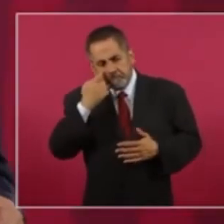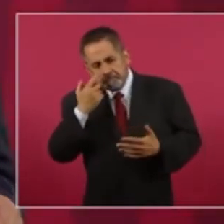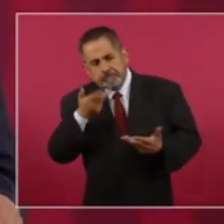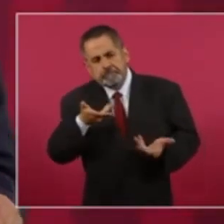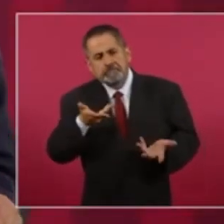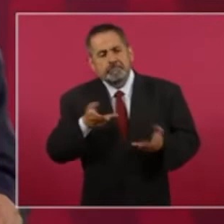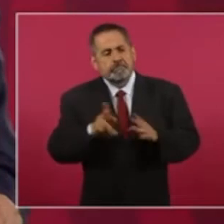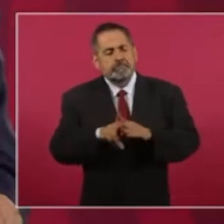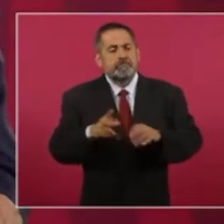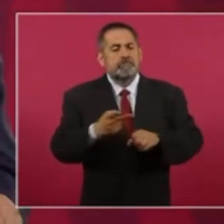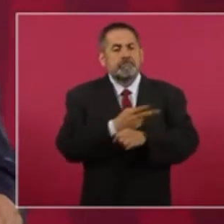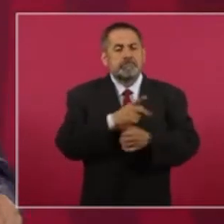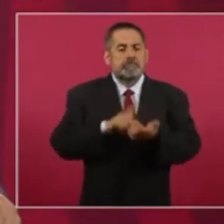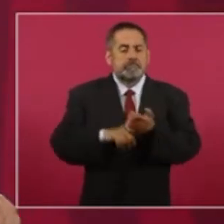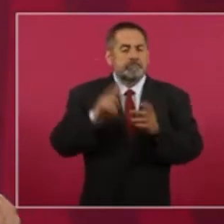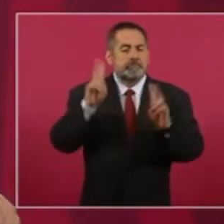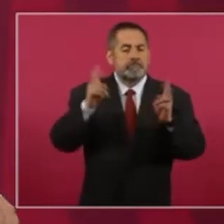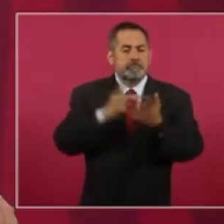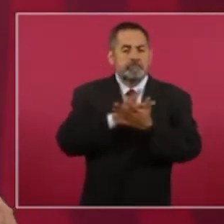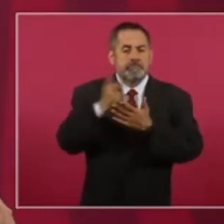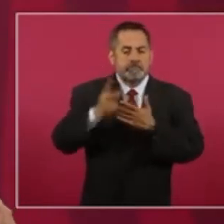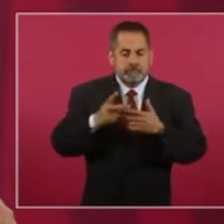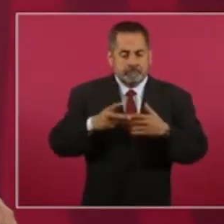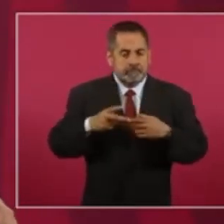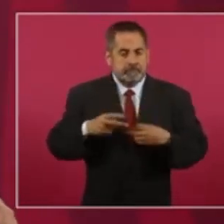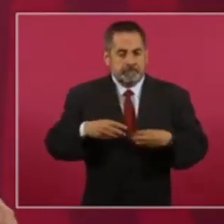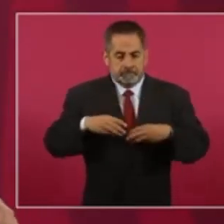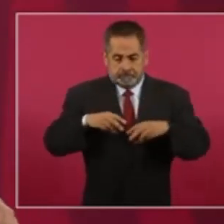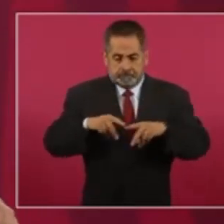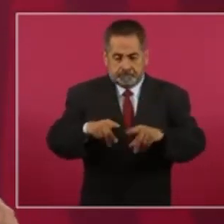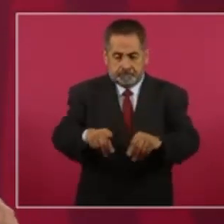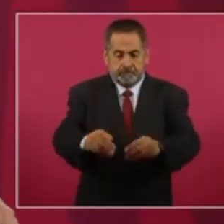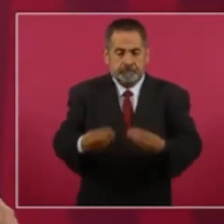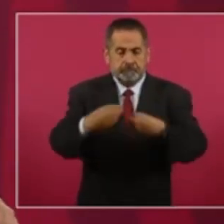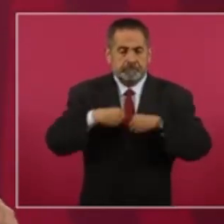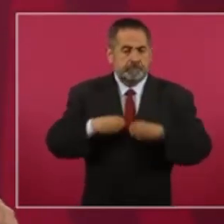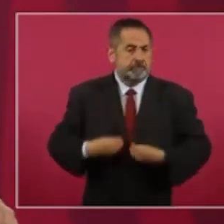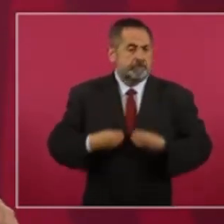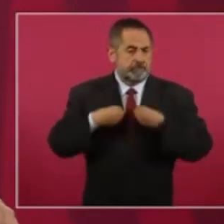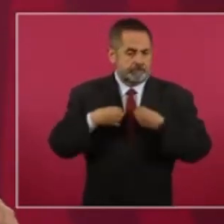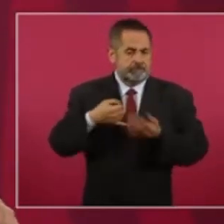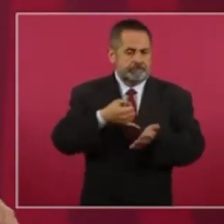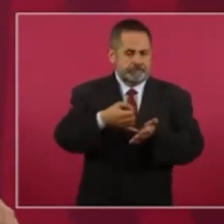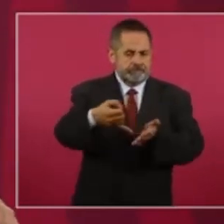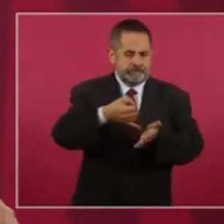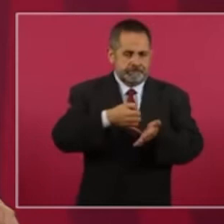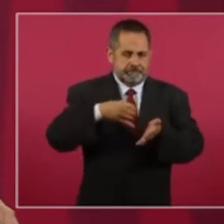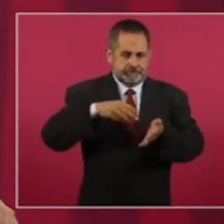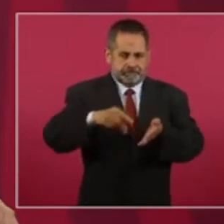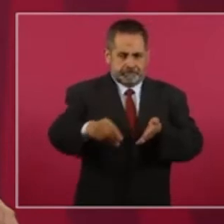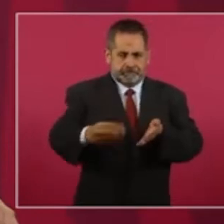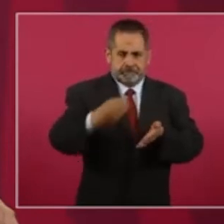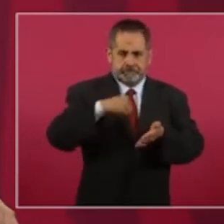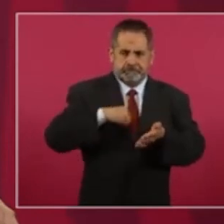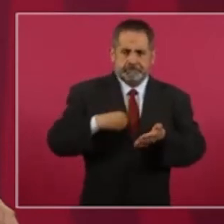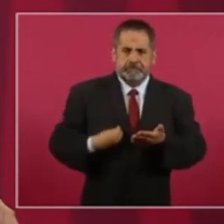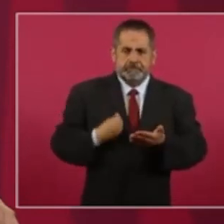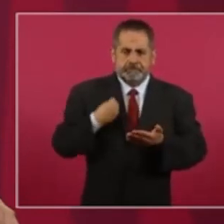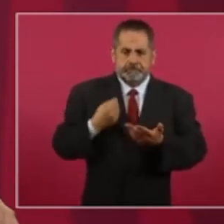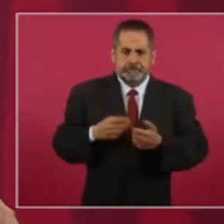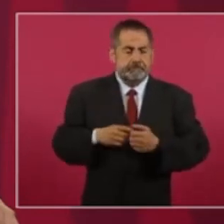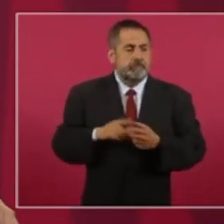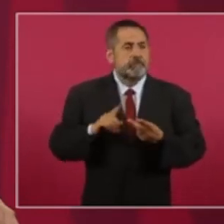el programa Sembrando Vida que se está aplicando en